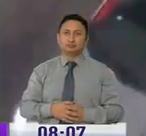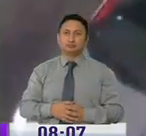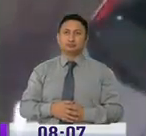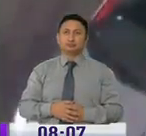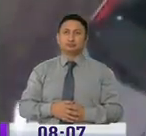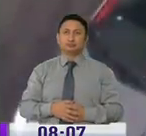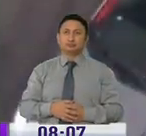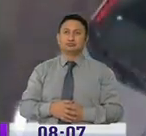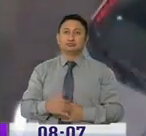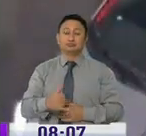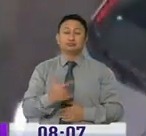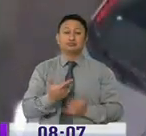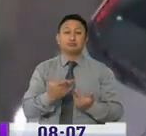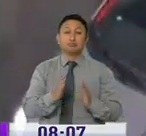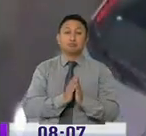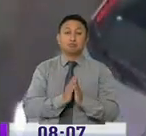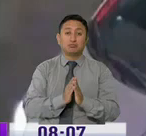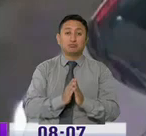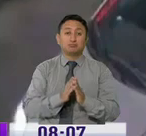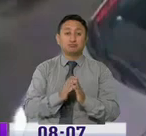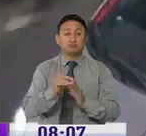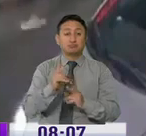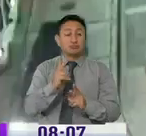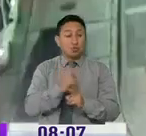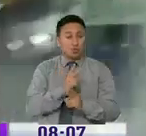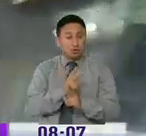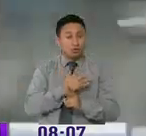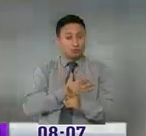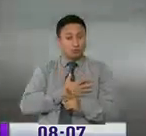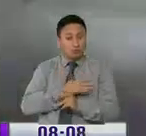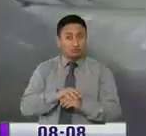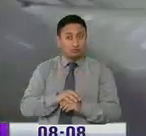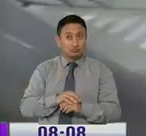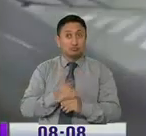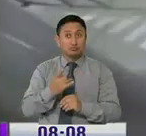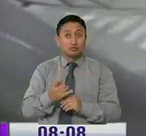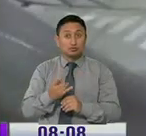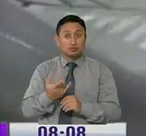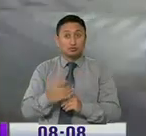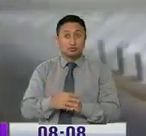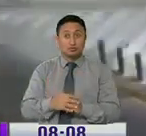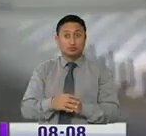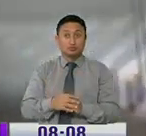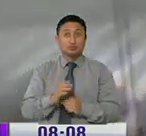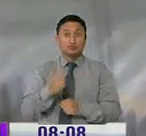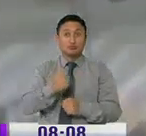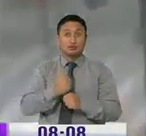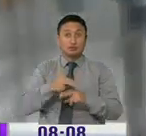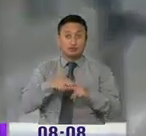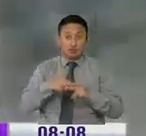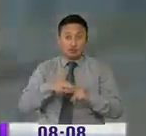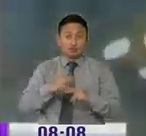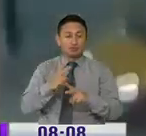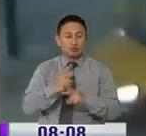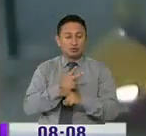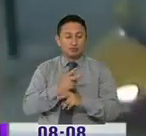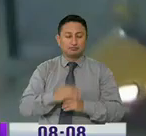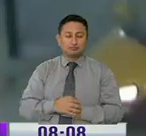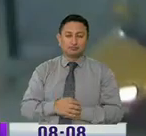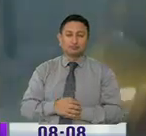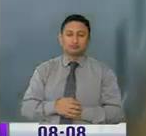De ahí que piden que se tenga más cuidado, sobre todo a la hora de ejercer la profesión de taxista, informó Julio César